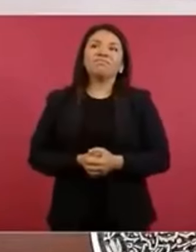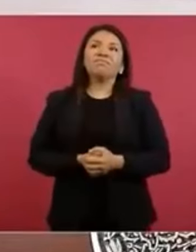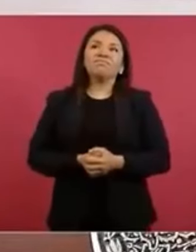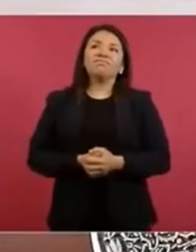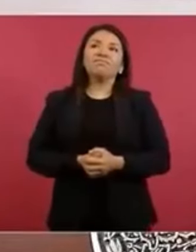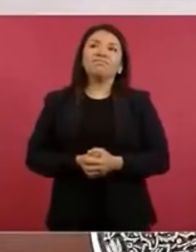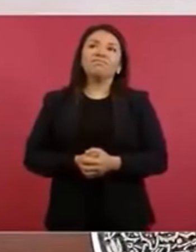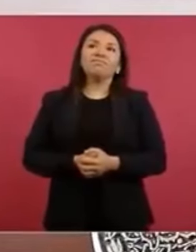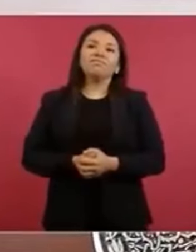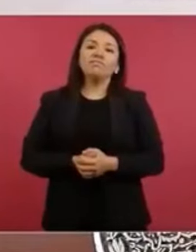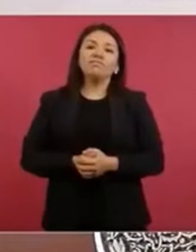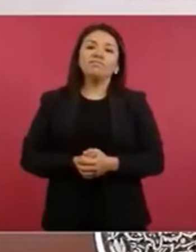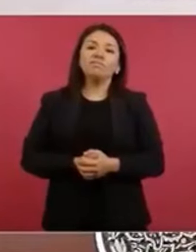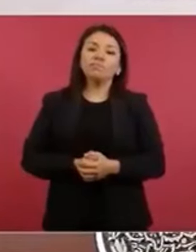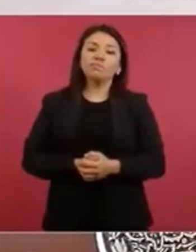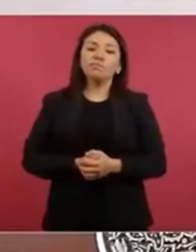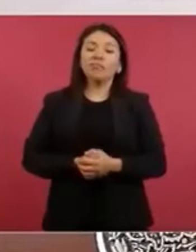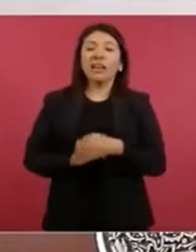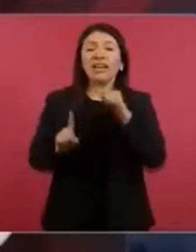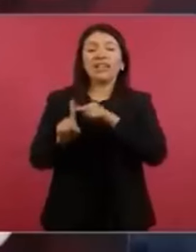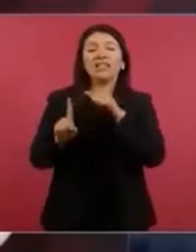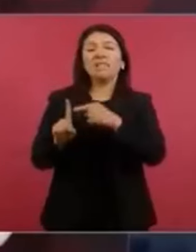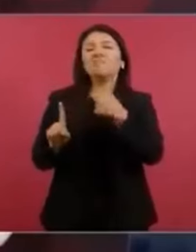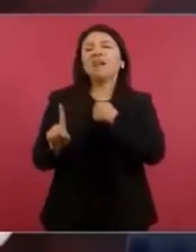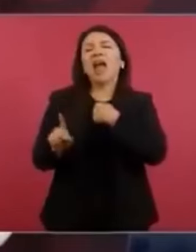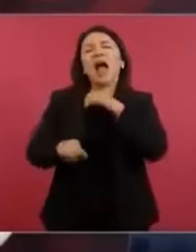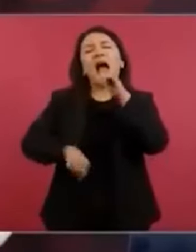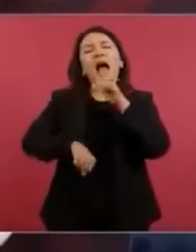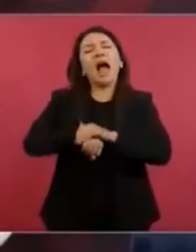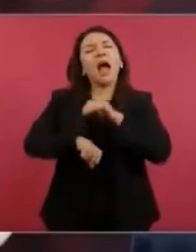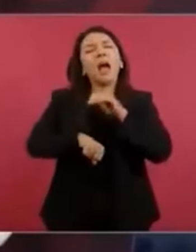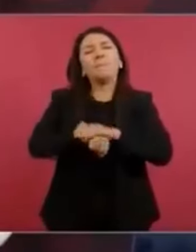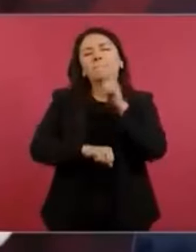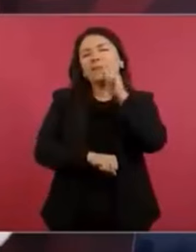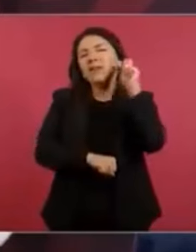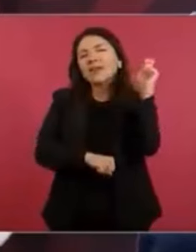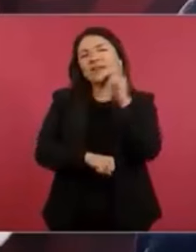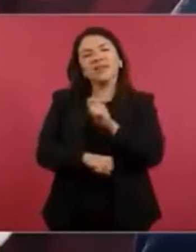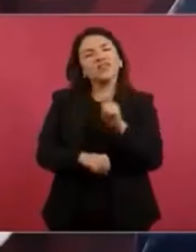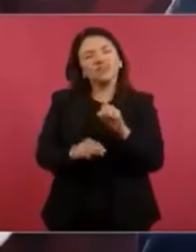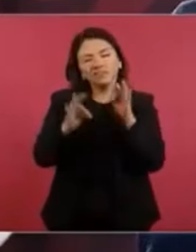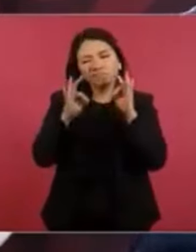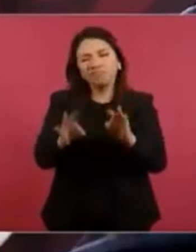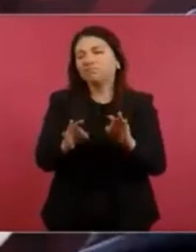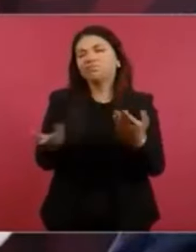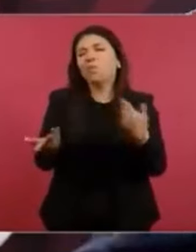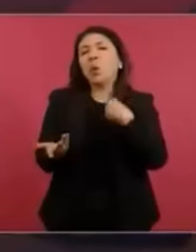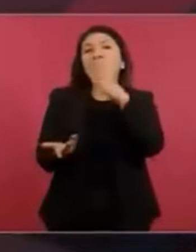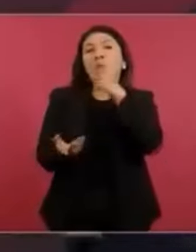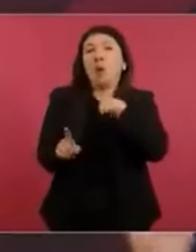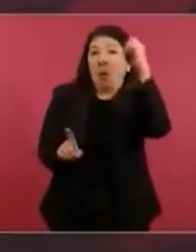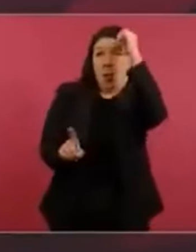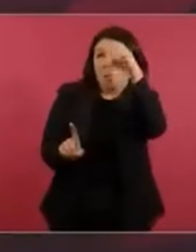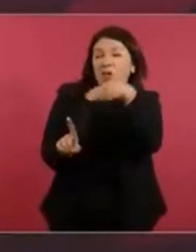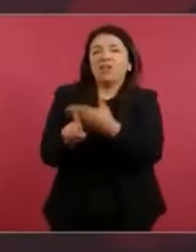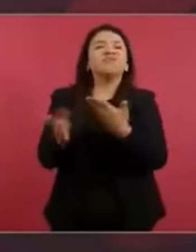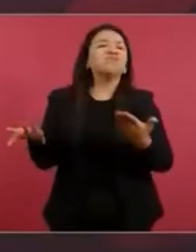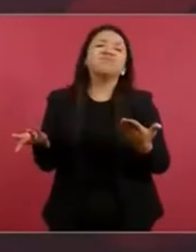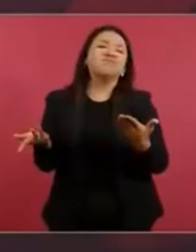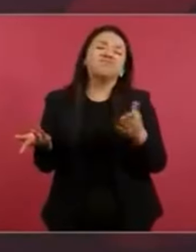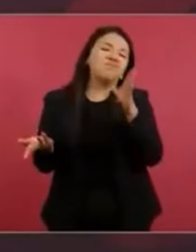es mi amigo, mi amigo, mi amigo. Entonces no soy objetivo.